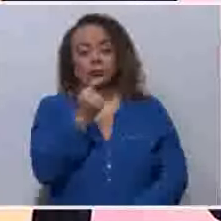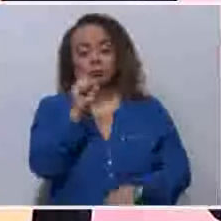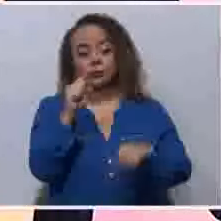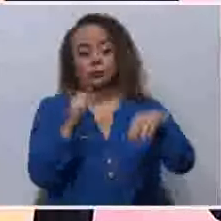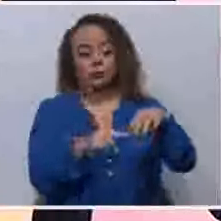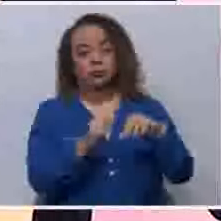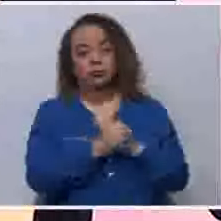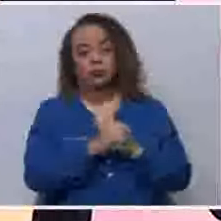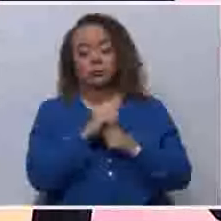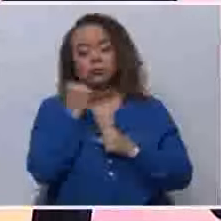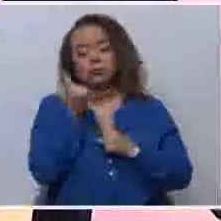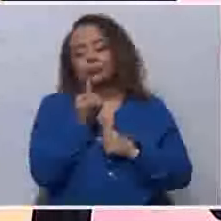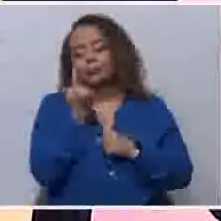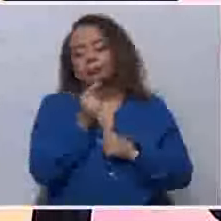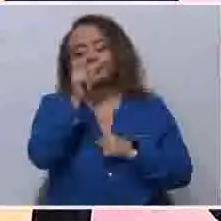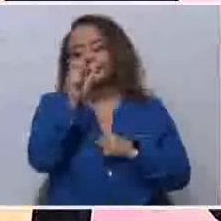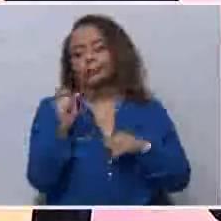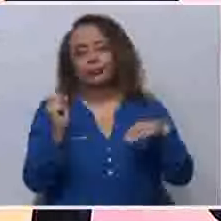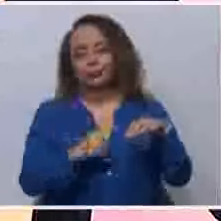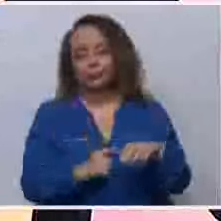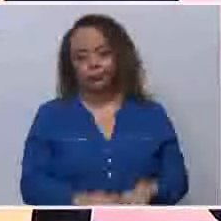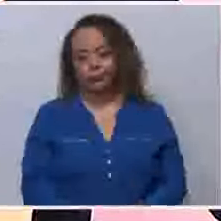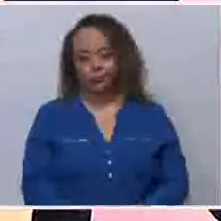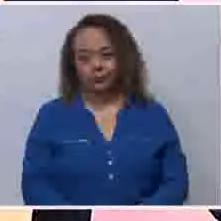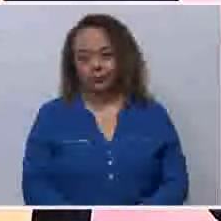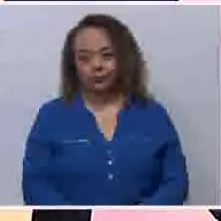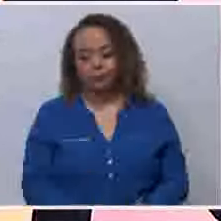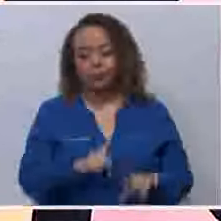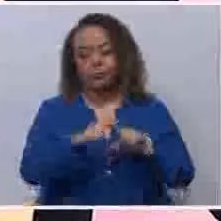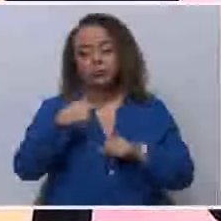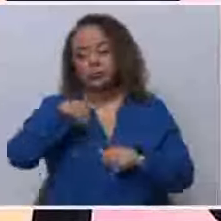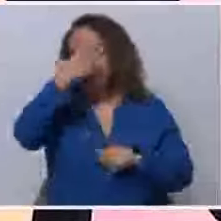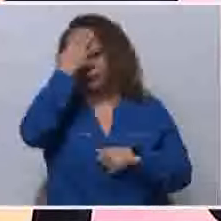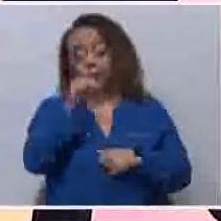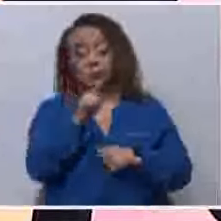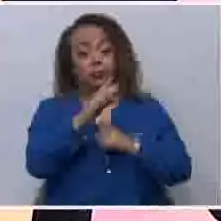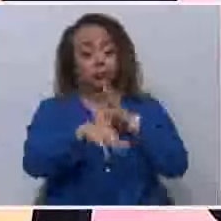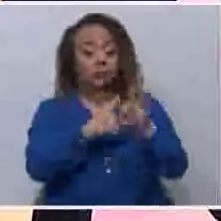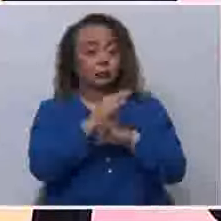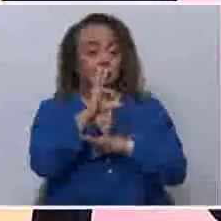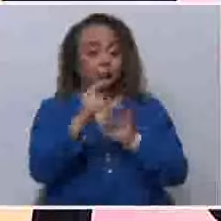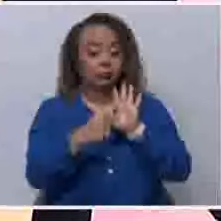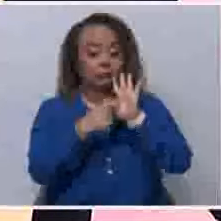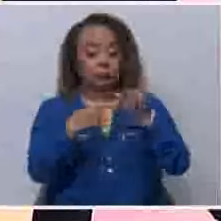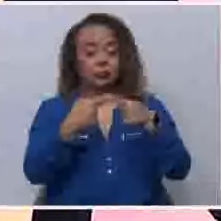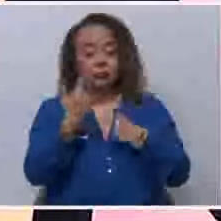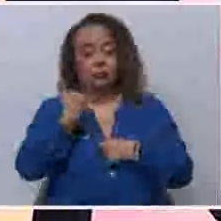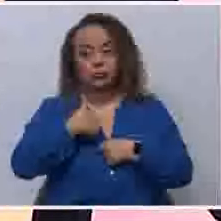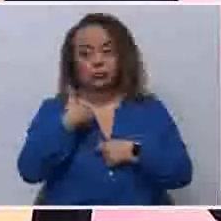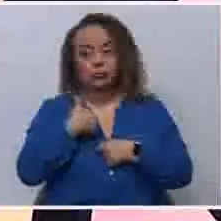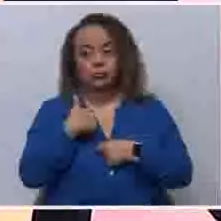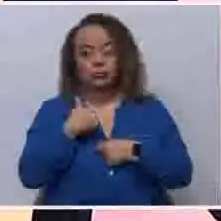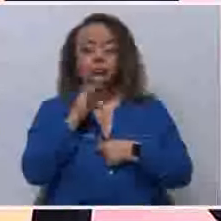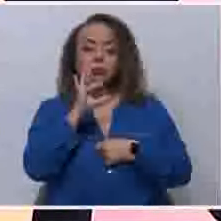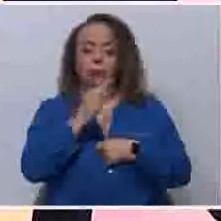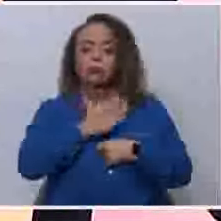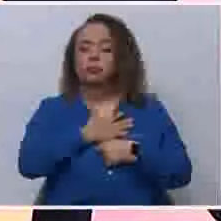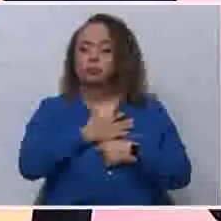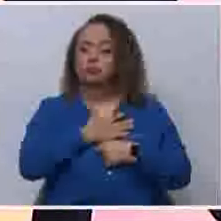anotar, o no siempre él será el que anote. Pero yo creo que ese tipo de 9 que él mostró ante Argentina es un 9